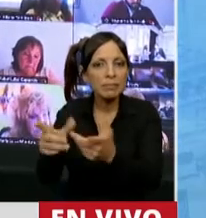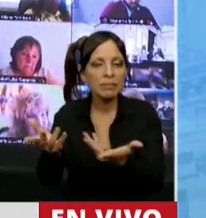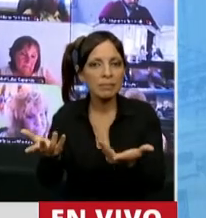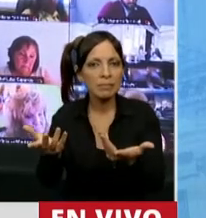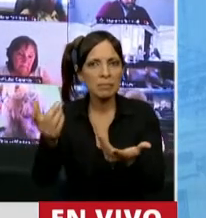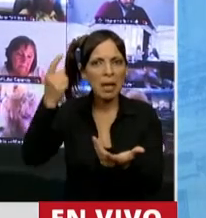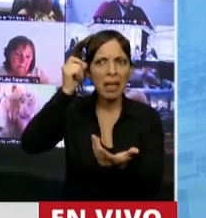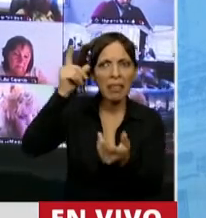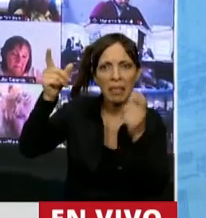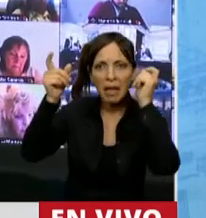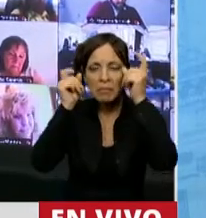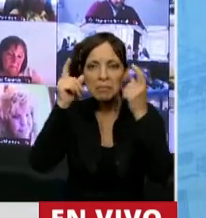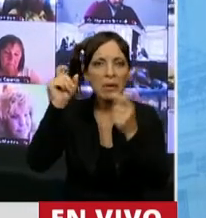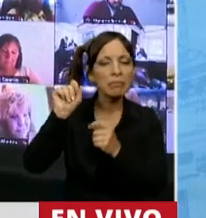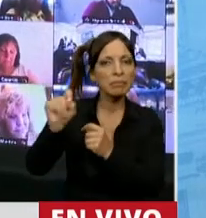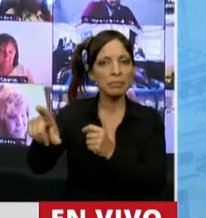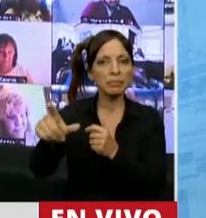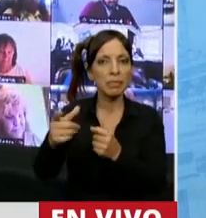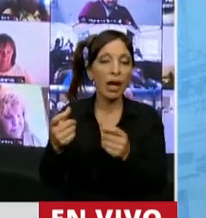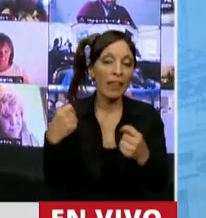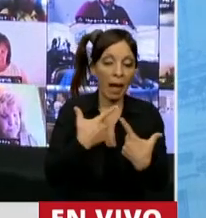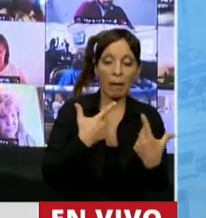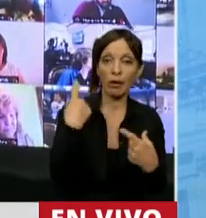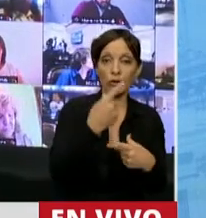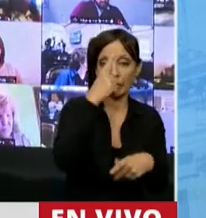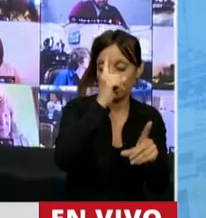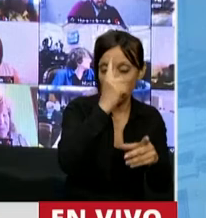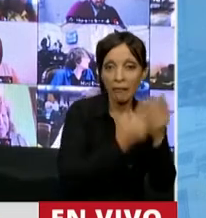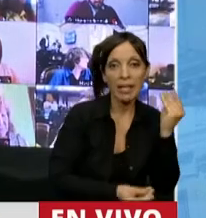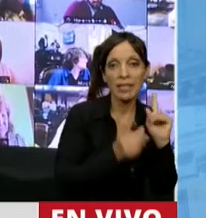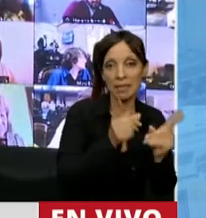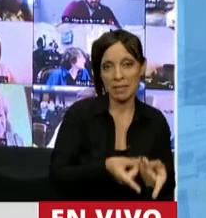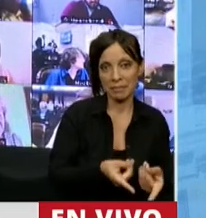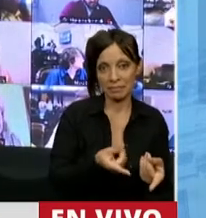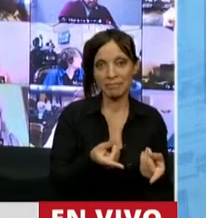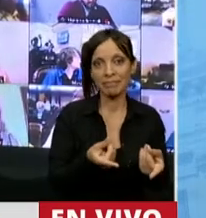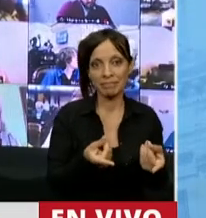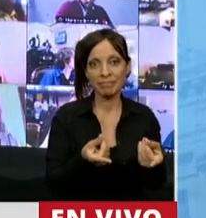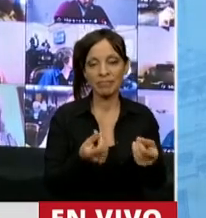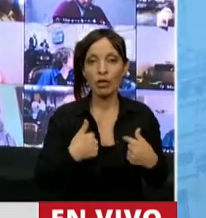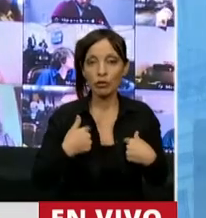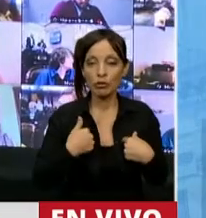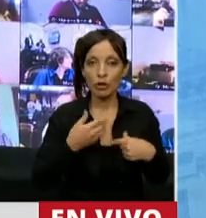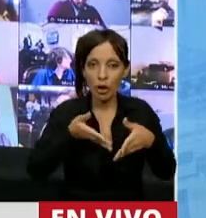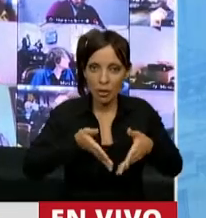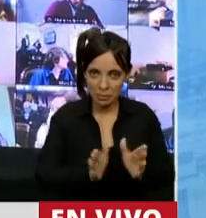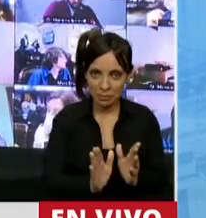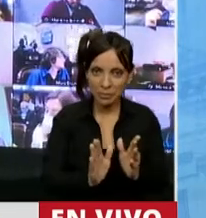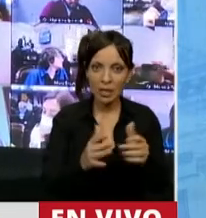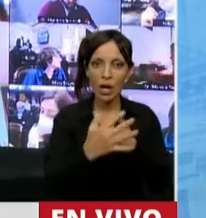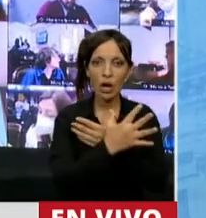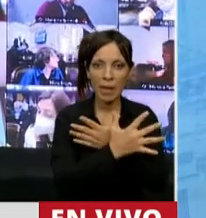su genialidad nos hacía cometer ese error. Particularmente, yo nací en Lomas de Zamora,